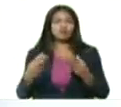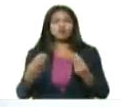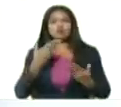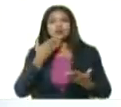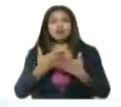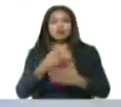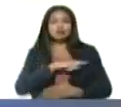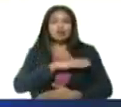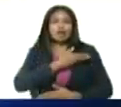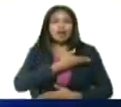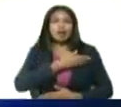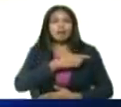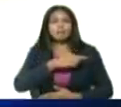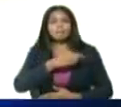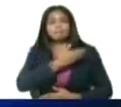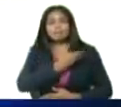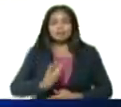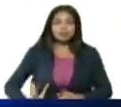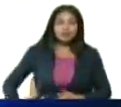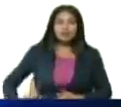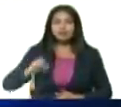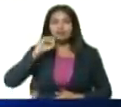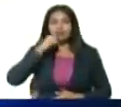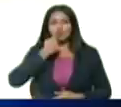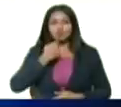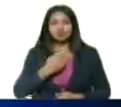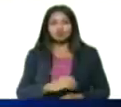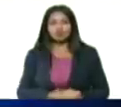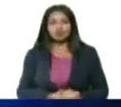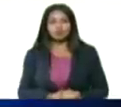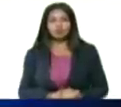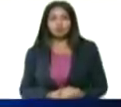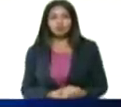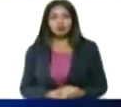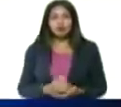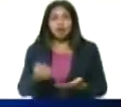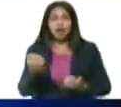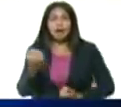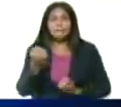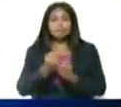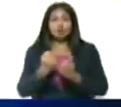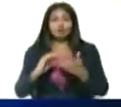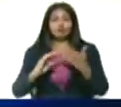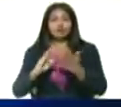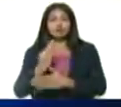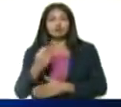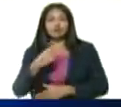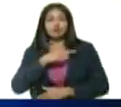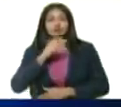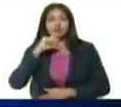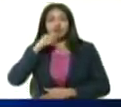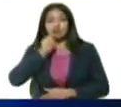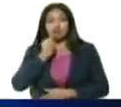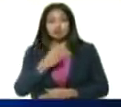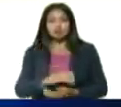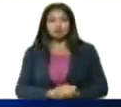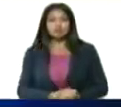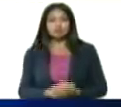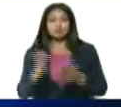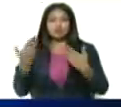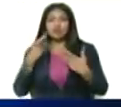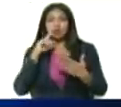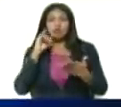al presidente Vladimir Putin por el apoyo de la Federación Rusa. Llegaron